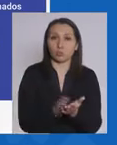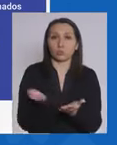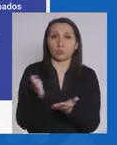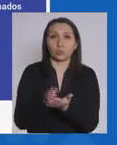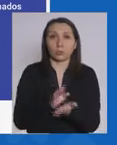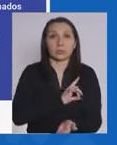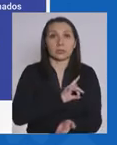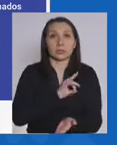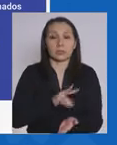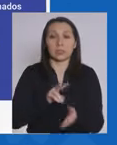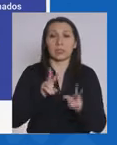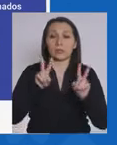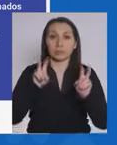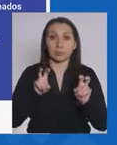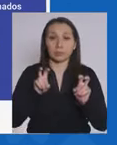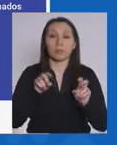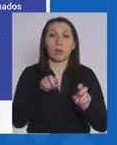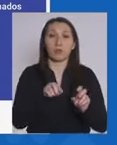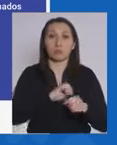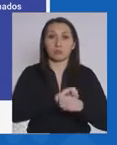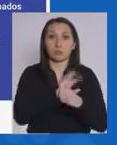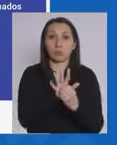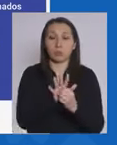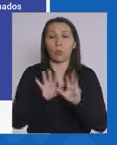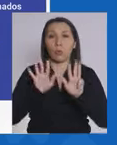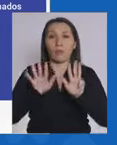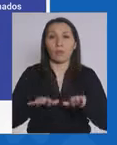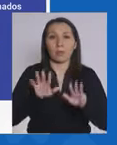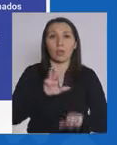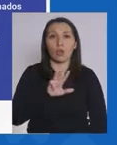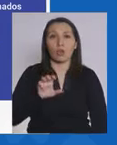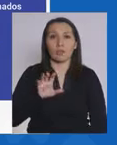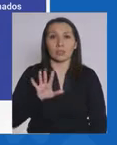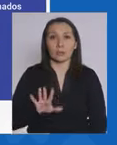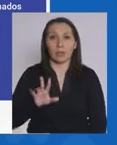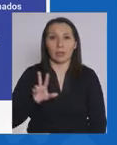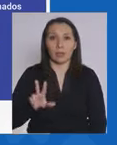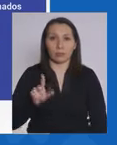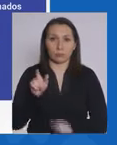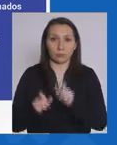nuestro país a causa el coronavirus asciende a nueve mil 958